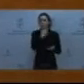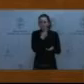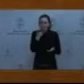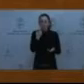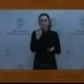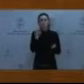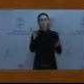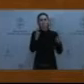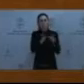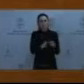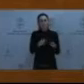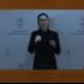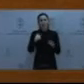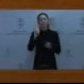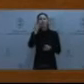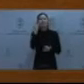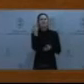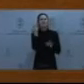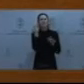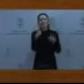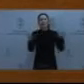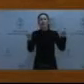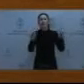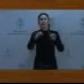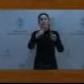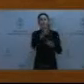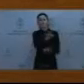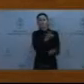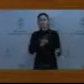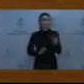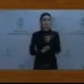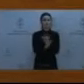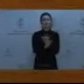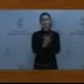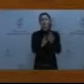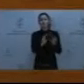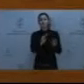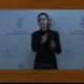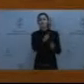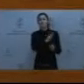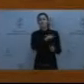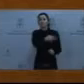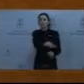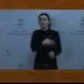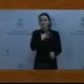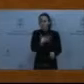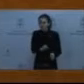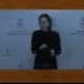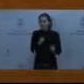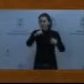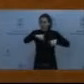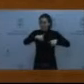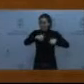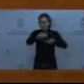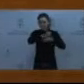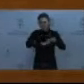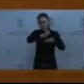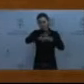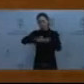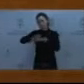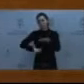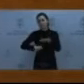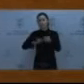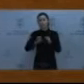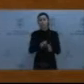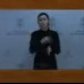voy a decir aquí fechas, luego si quieren el turno de réplica, por si usted dijera que esto no es cierto, aquí las tenemos todas transmitidas adecuadamente por